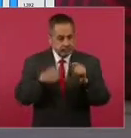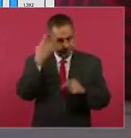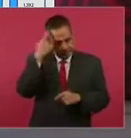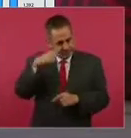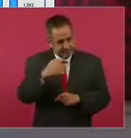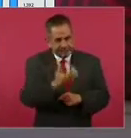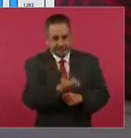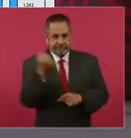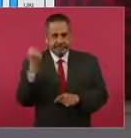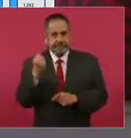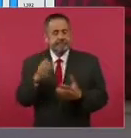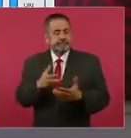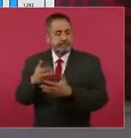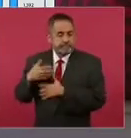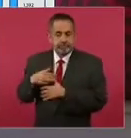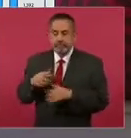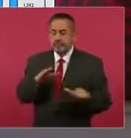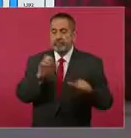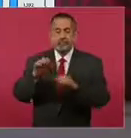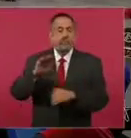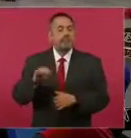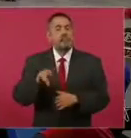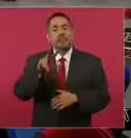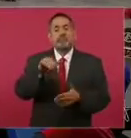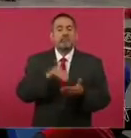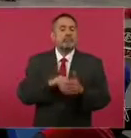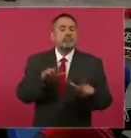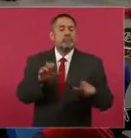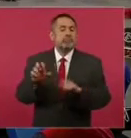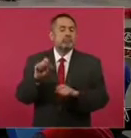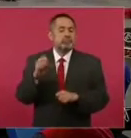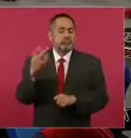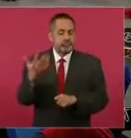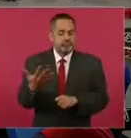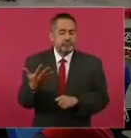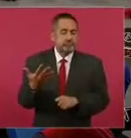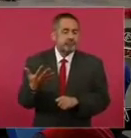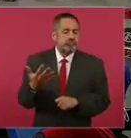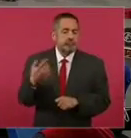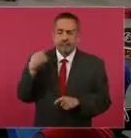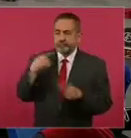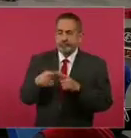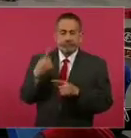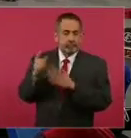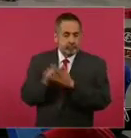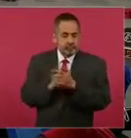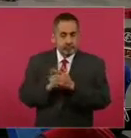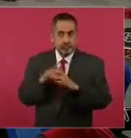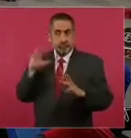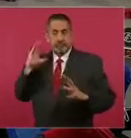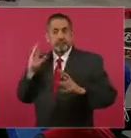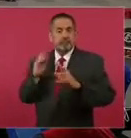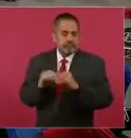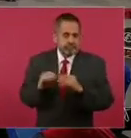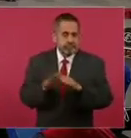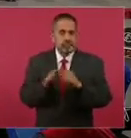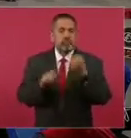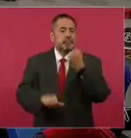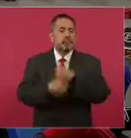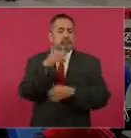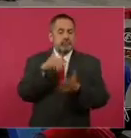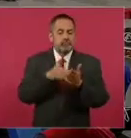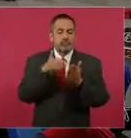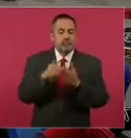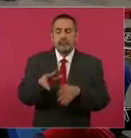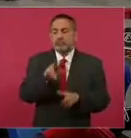el en el periodo 698.705 en lo que va del mes en la administración once